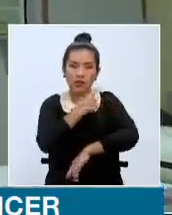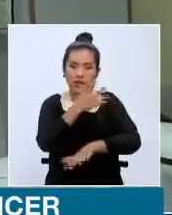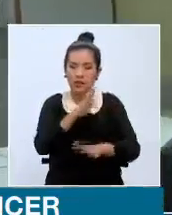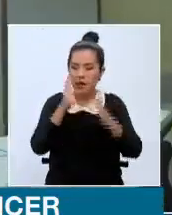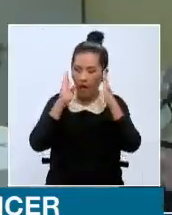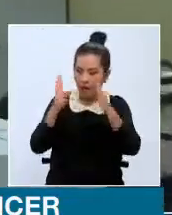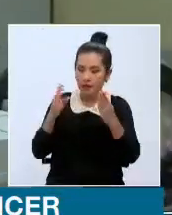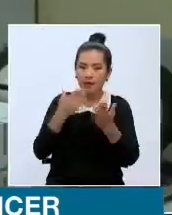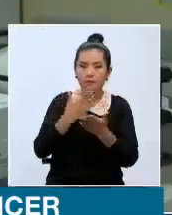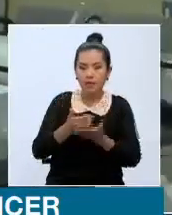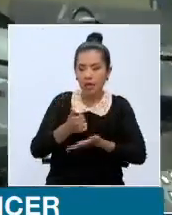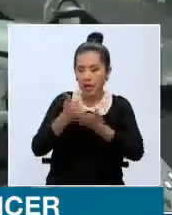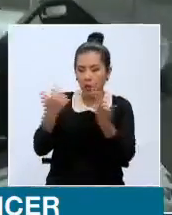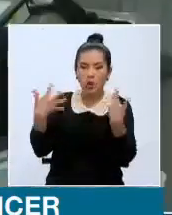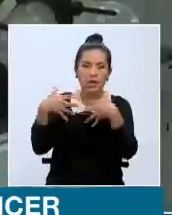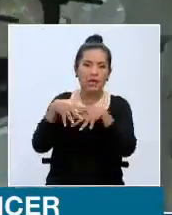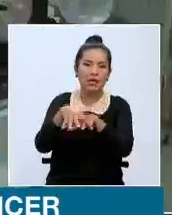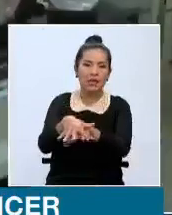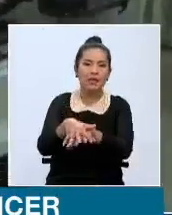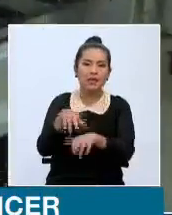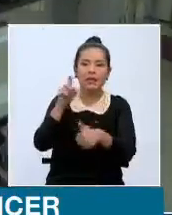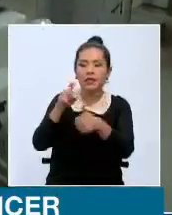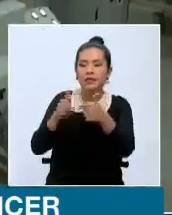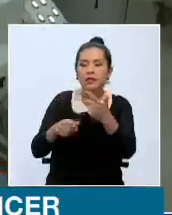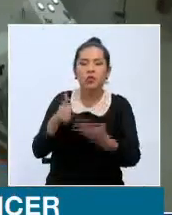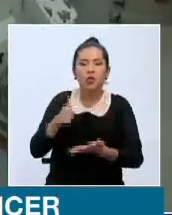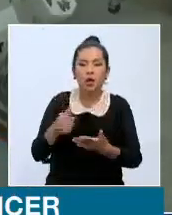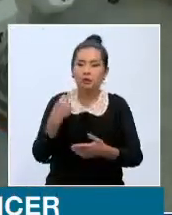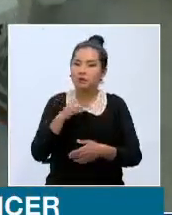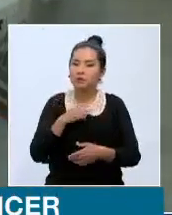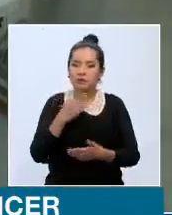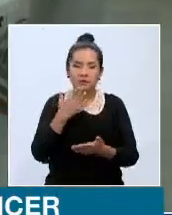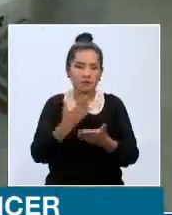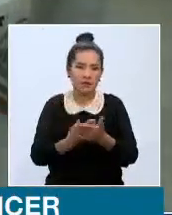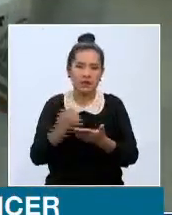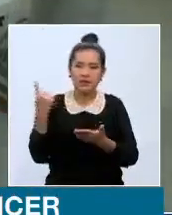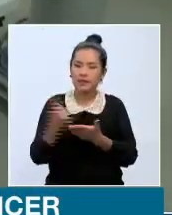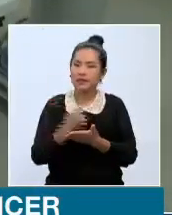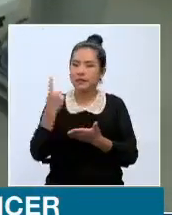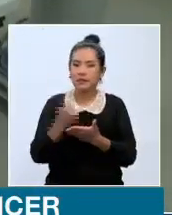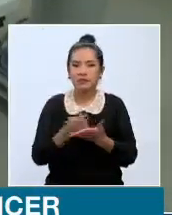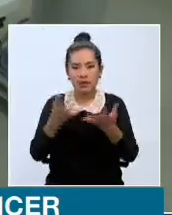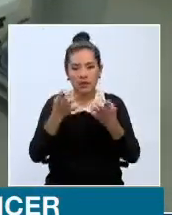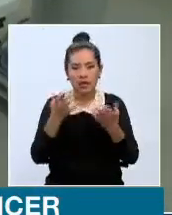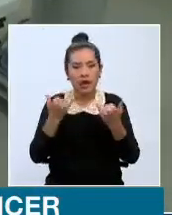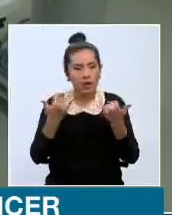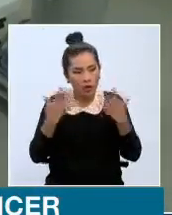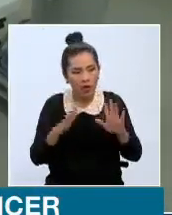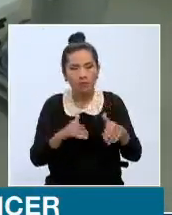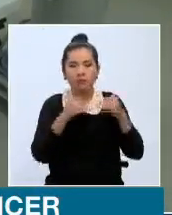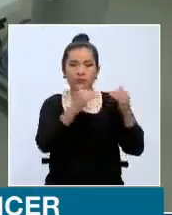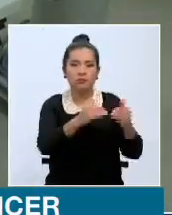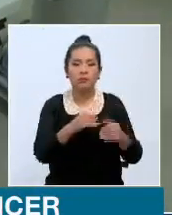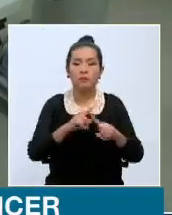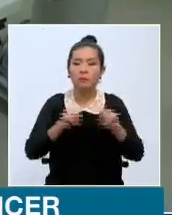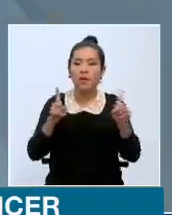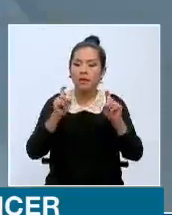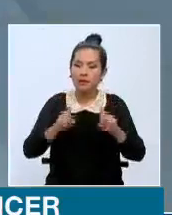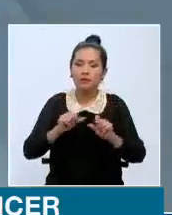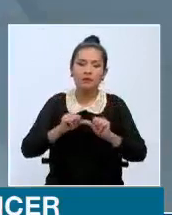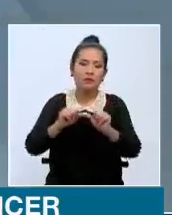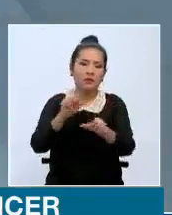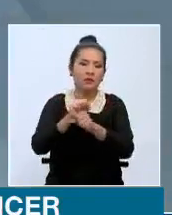forma integral y eso es lo que nosotros siempre queríamos. Hay que seguir trabajando, nosotros queremos tener un